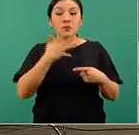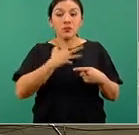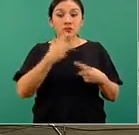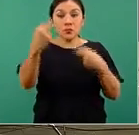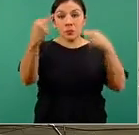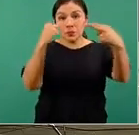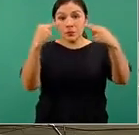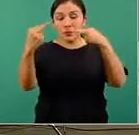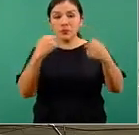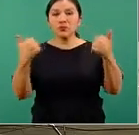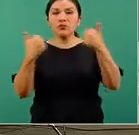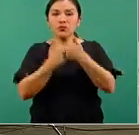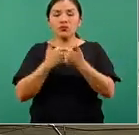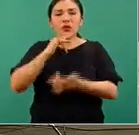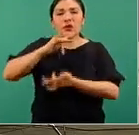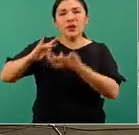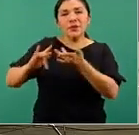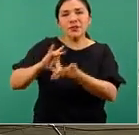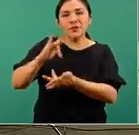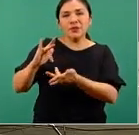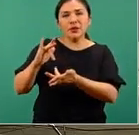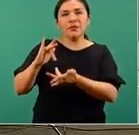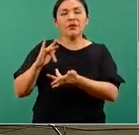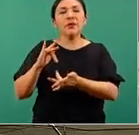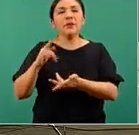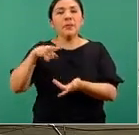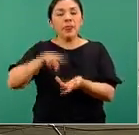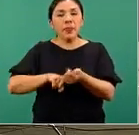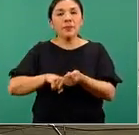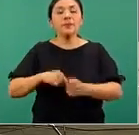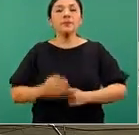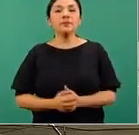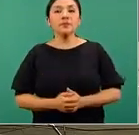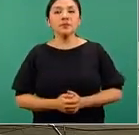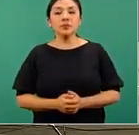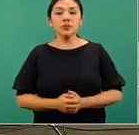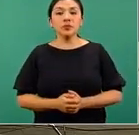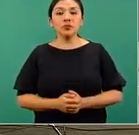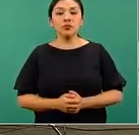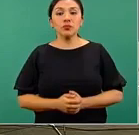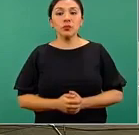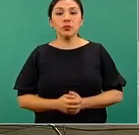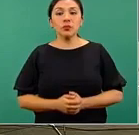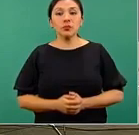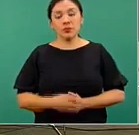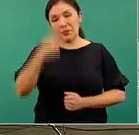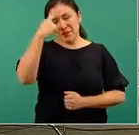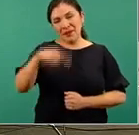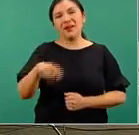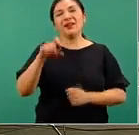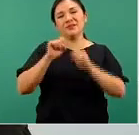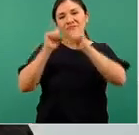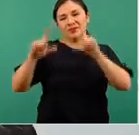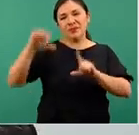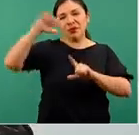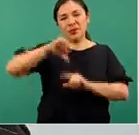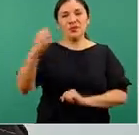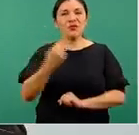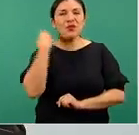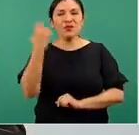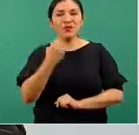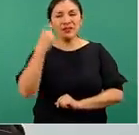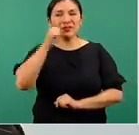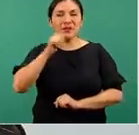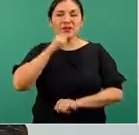sintonizan a través de los diferentes medios de comunicación y vías de comunicación que esta conferencia vespertina